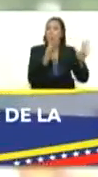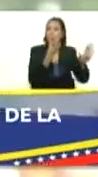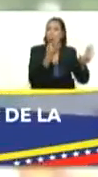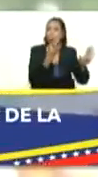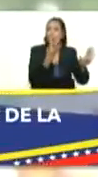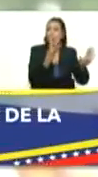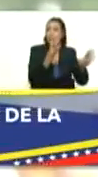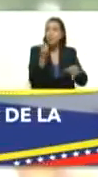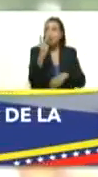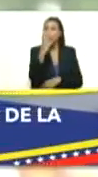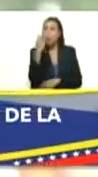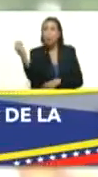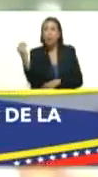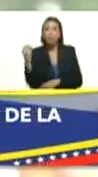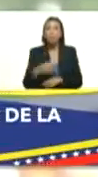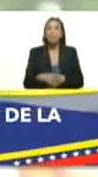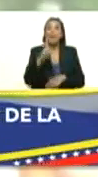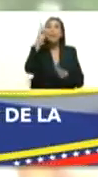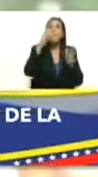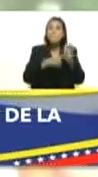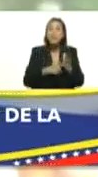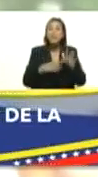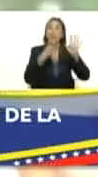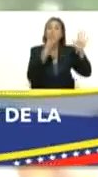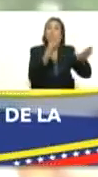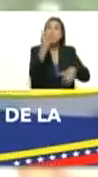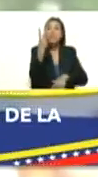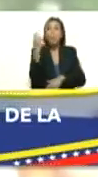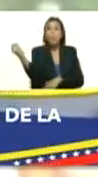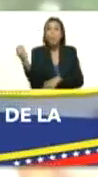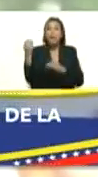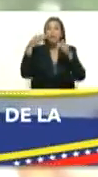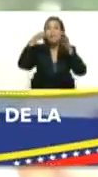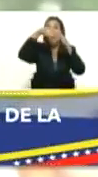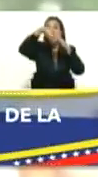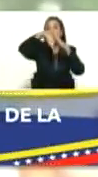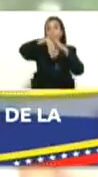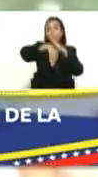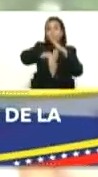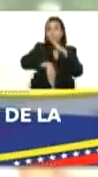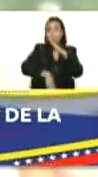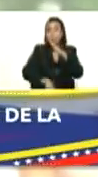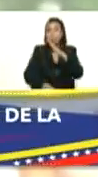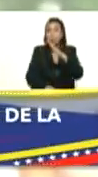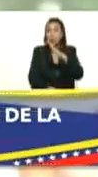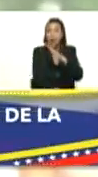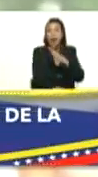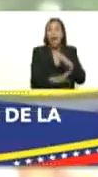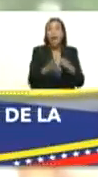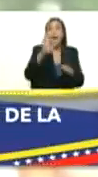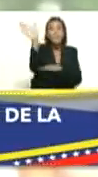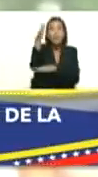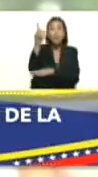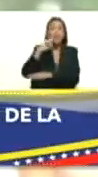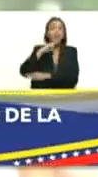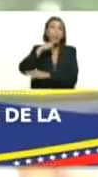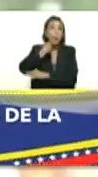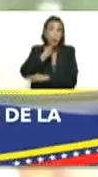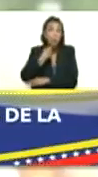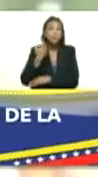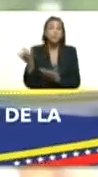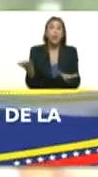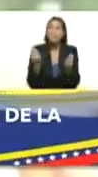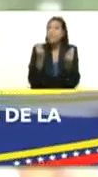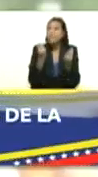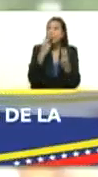1920, que no pudo. 1920. Fue hundido en el mar de la India con bandera rusa. Por eso es que viene